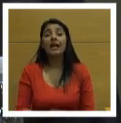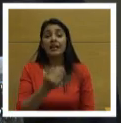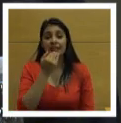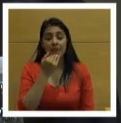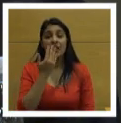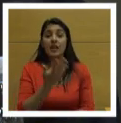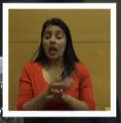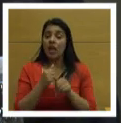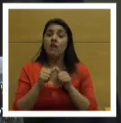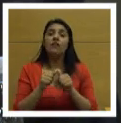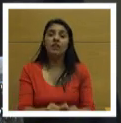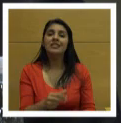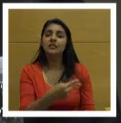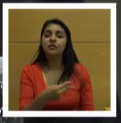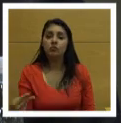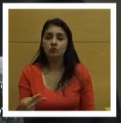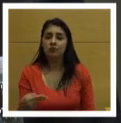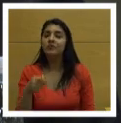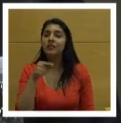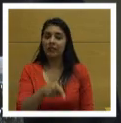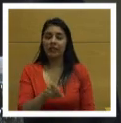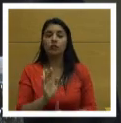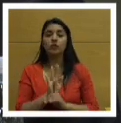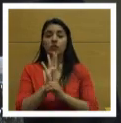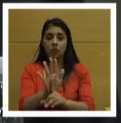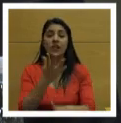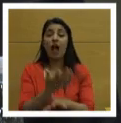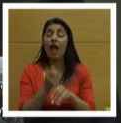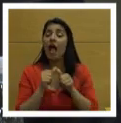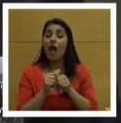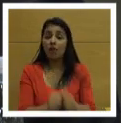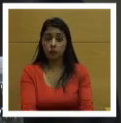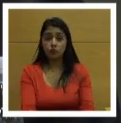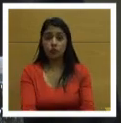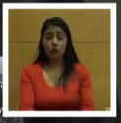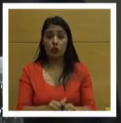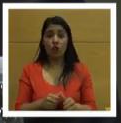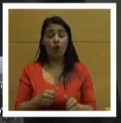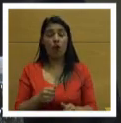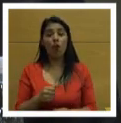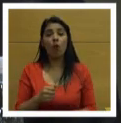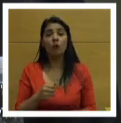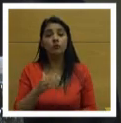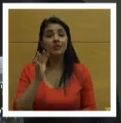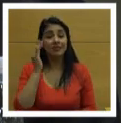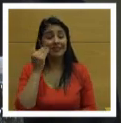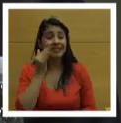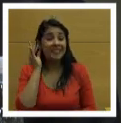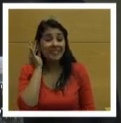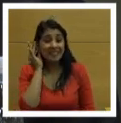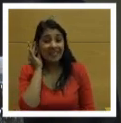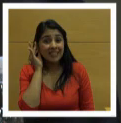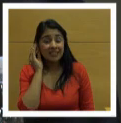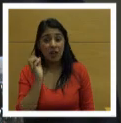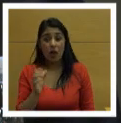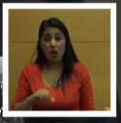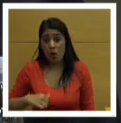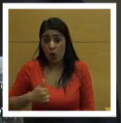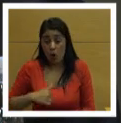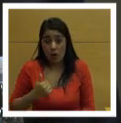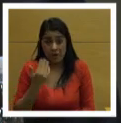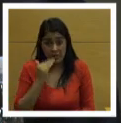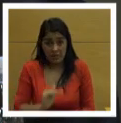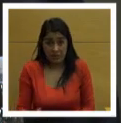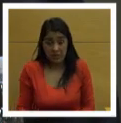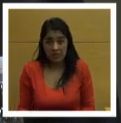violencia sexual, que se expresa especialmente por el abuso y violación de niñas desde temprana edad en los círculos cercanos a la familia o